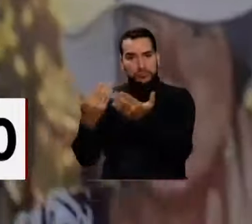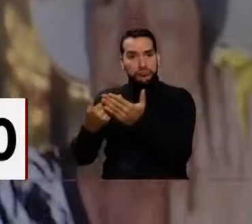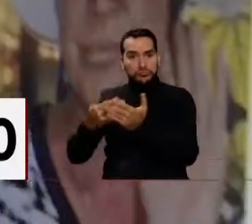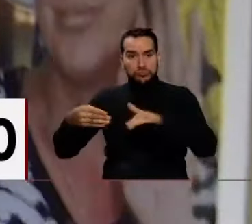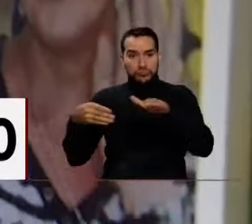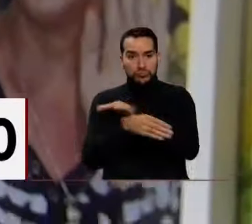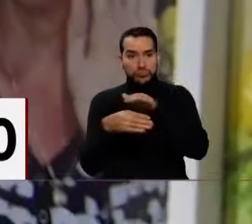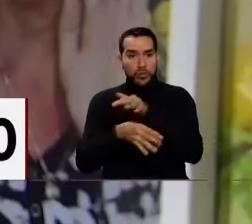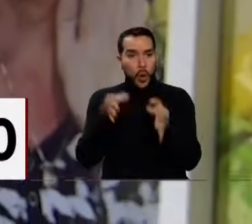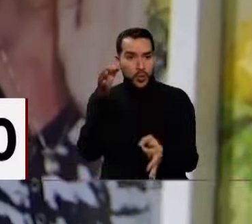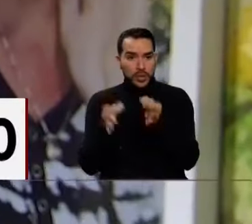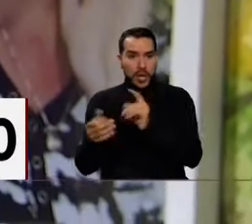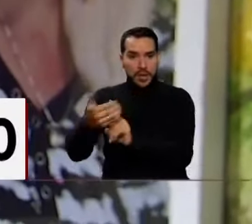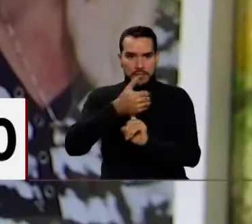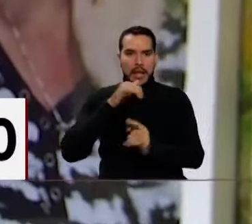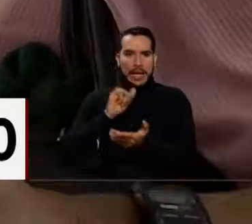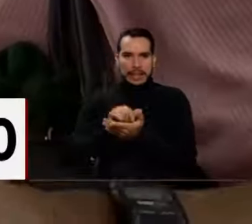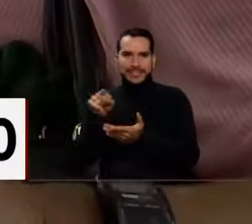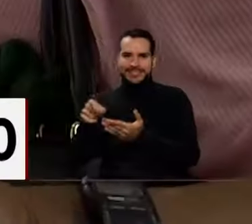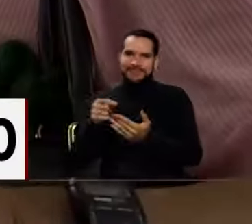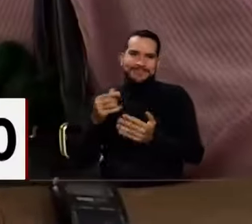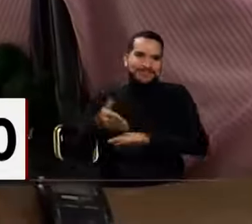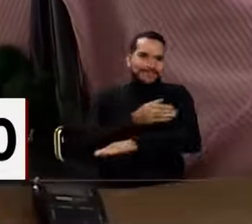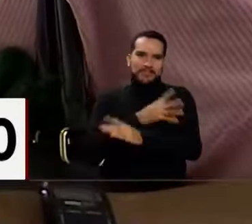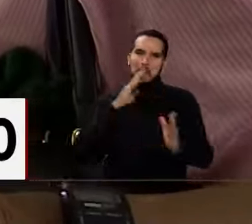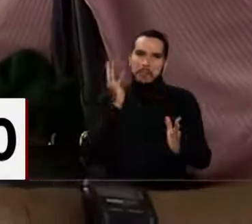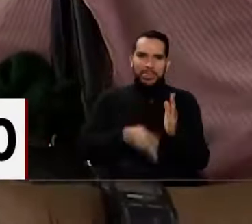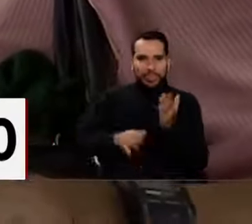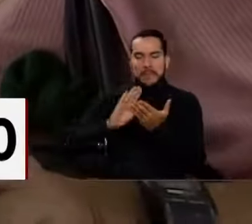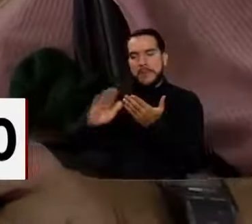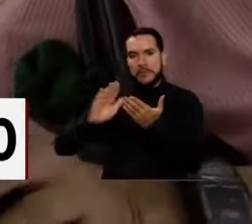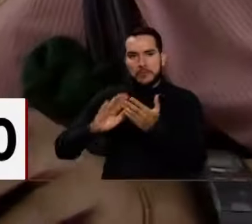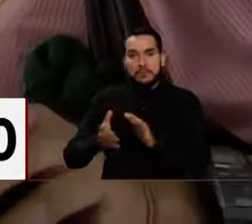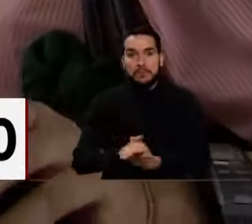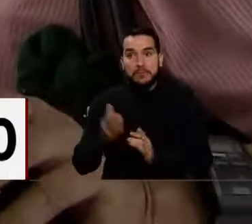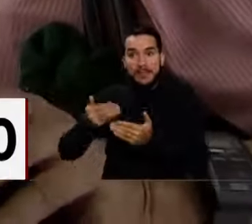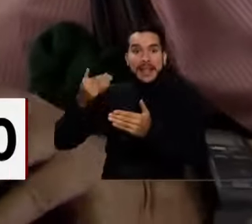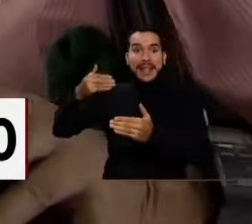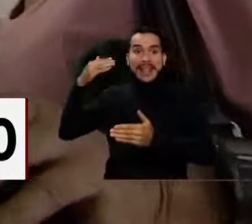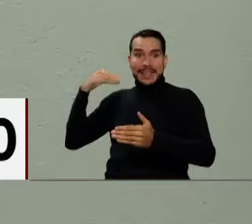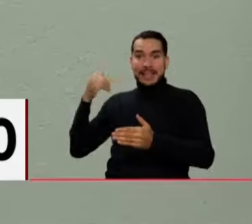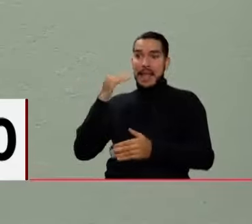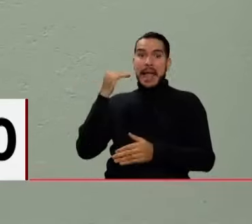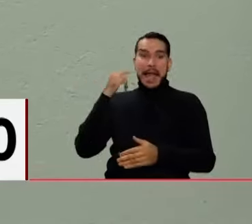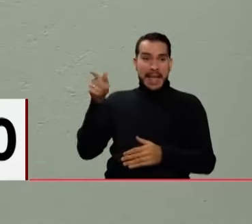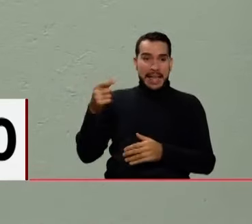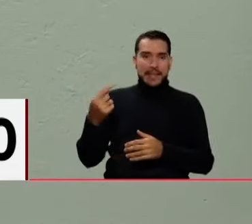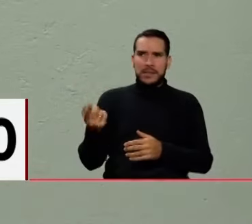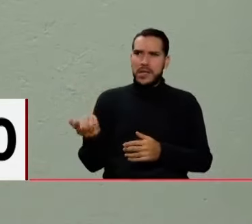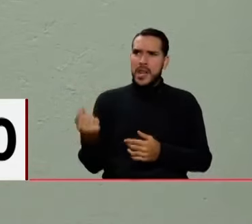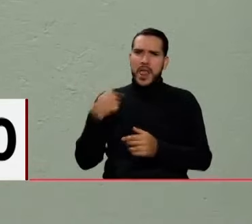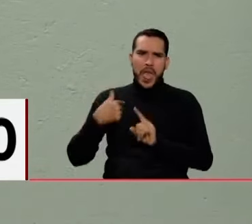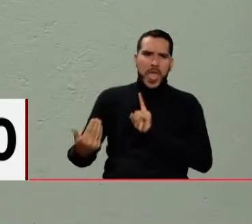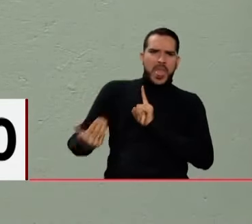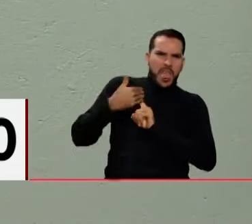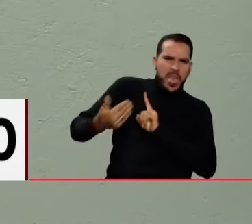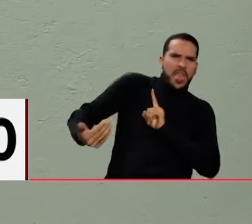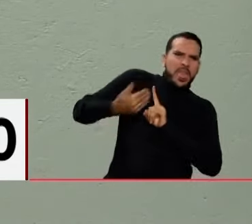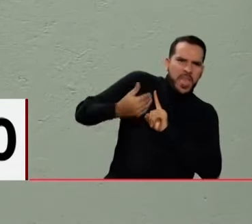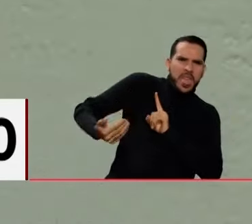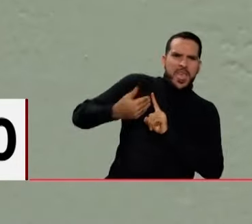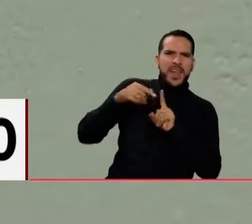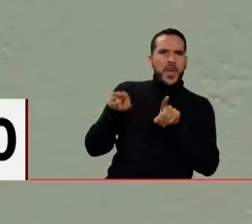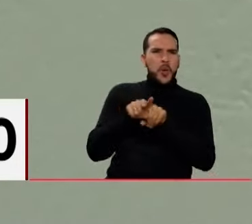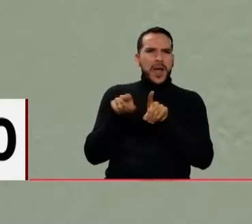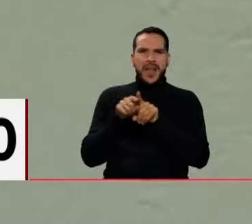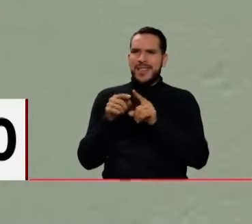2001, Raíza denunció ser víctima de reiterados ataques y amenazas en contra de su identidad de género, hechos que no fueron atendidos